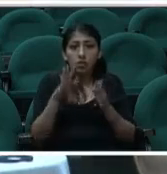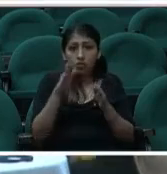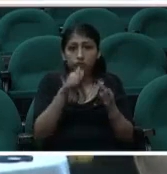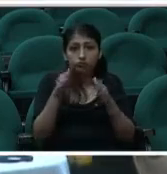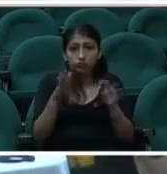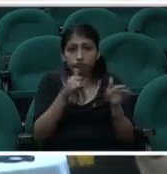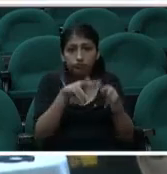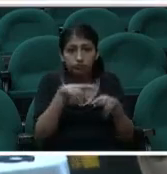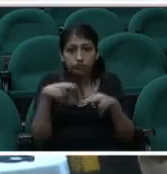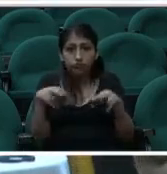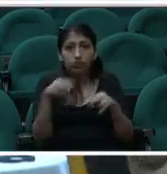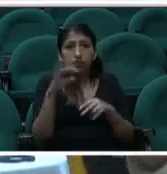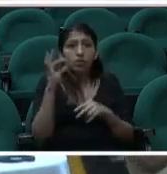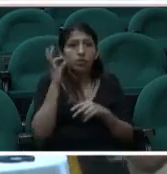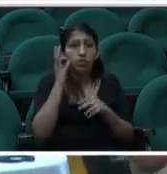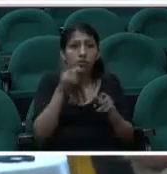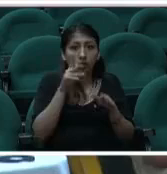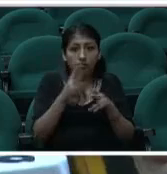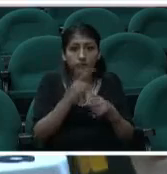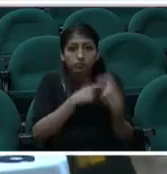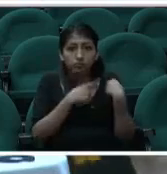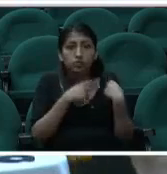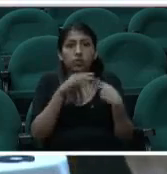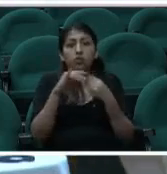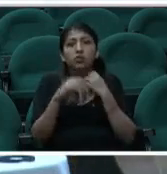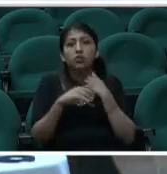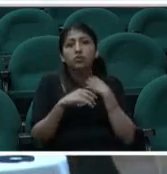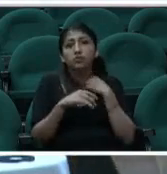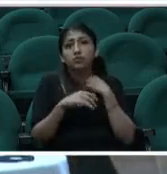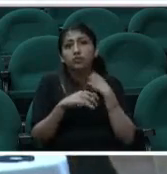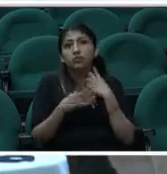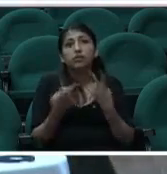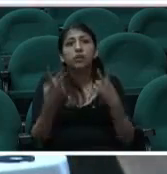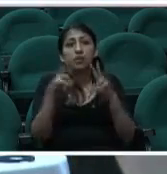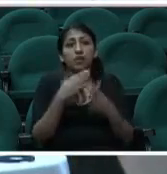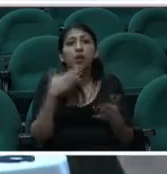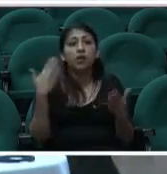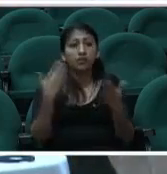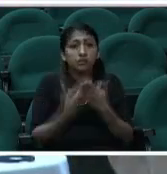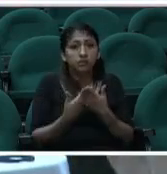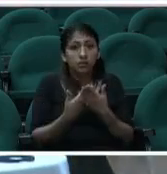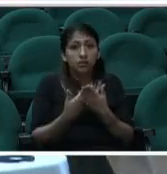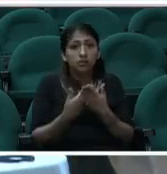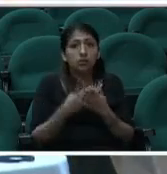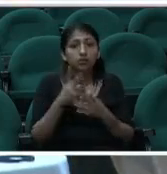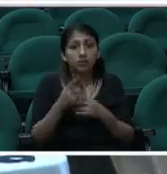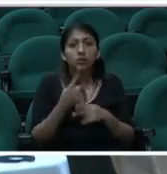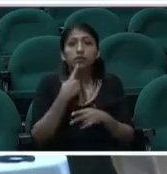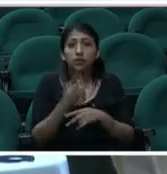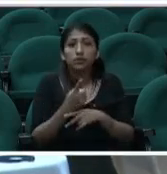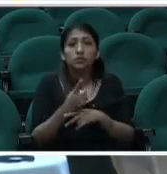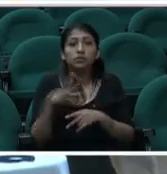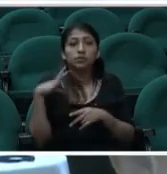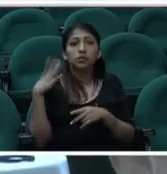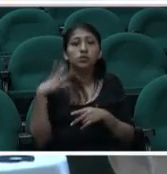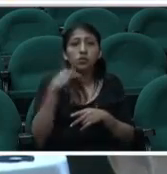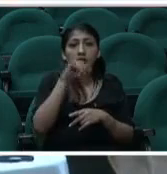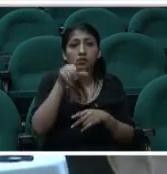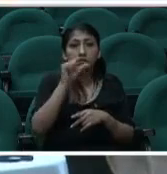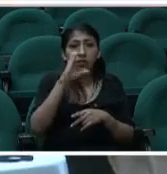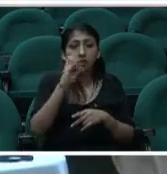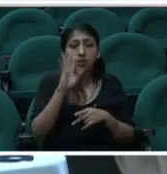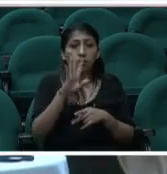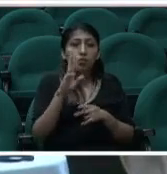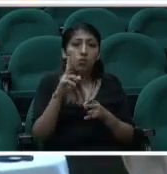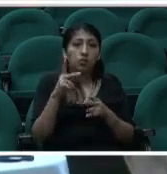que está llerena y nelson soria además también agradecemos como habíamos mencionado a la señora jacqueline de pérez gerente